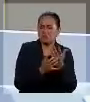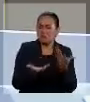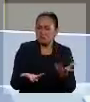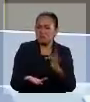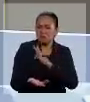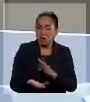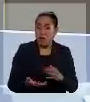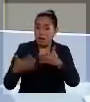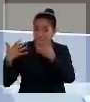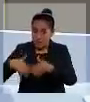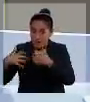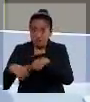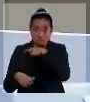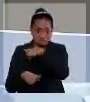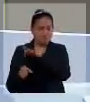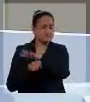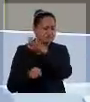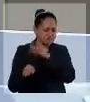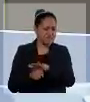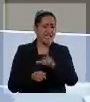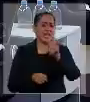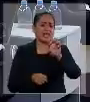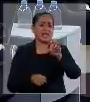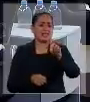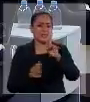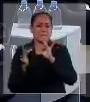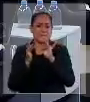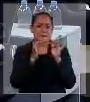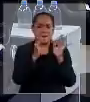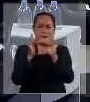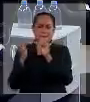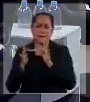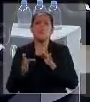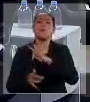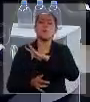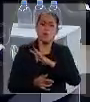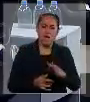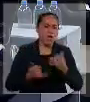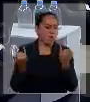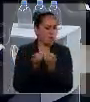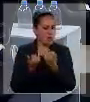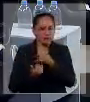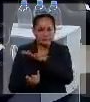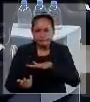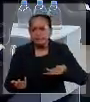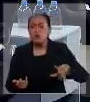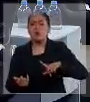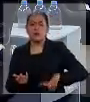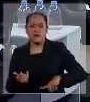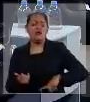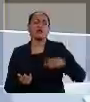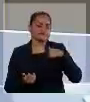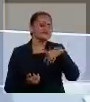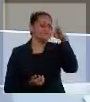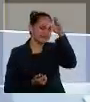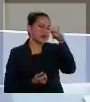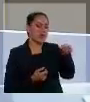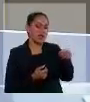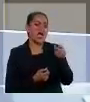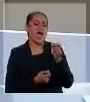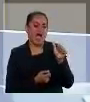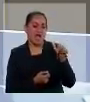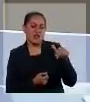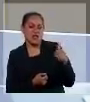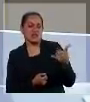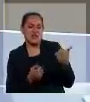ya una red digital que también puede hacerse en la cobertura total, ¿no? Coincido con Anaya en ese sentido. Todos los centros